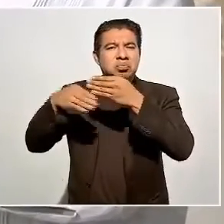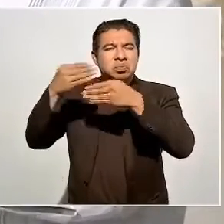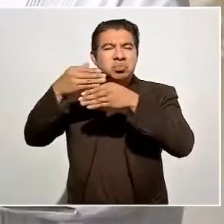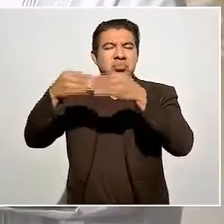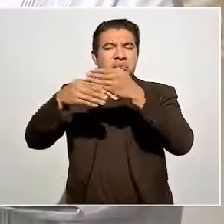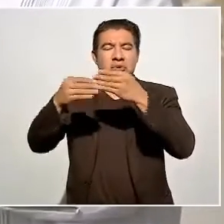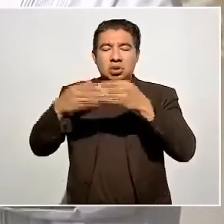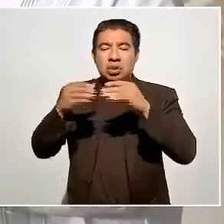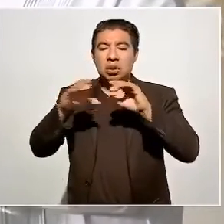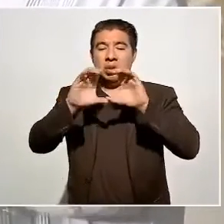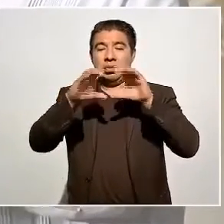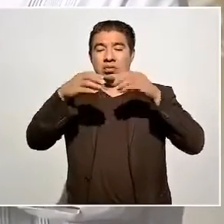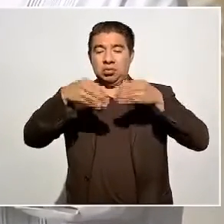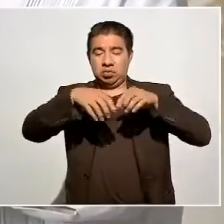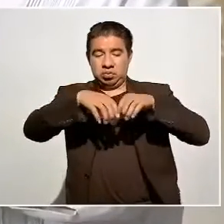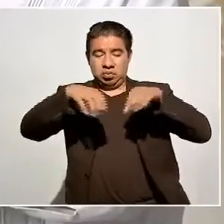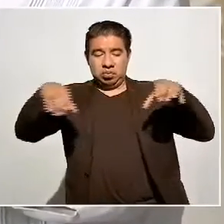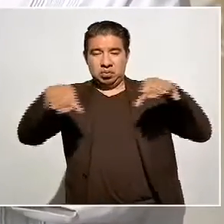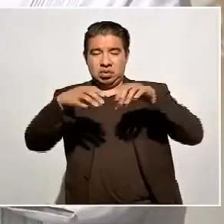las ballenas